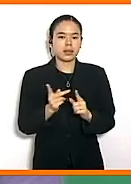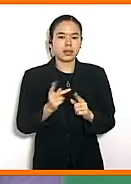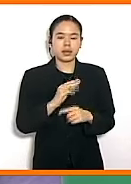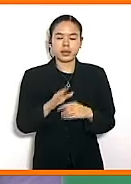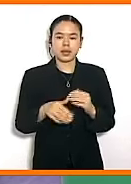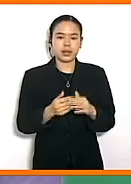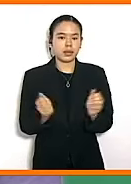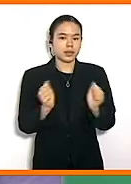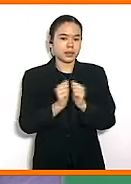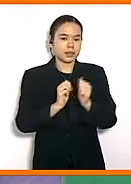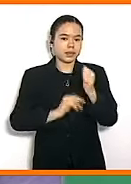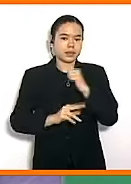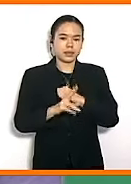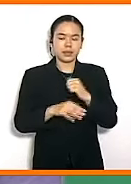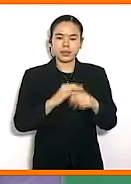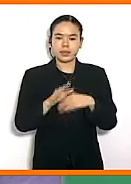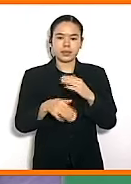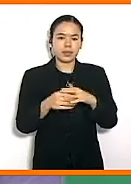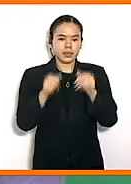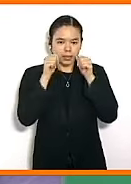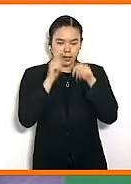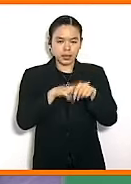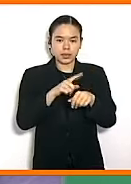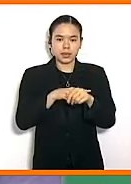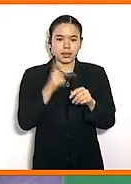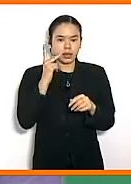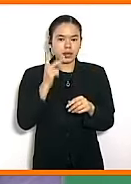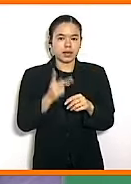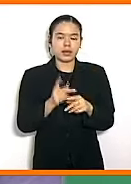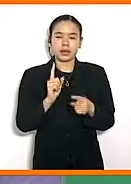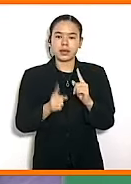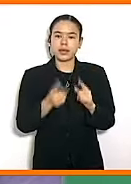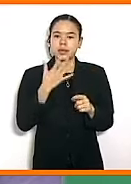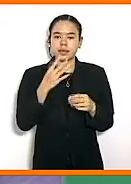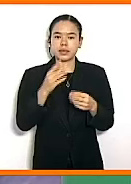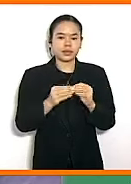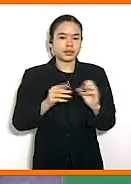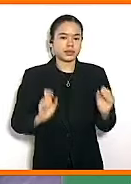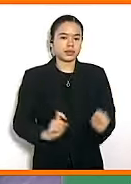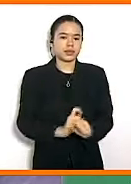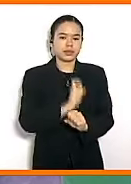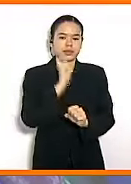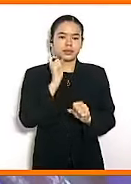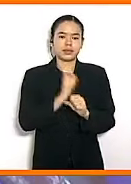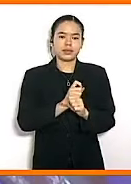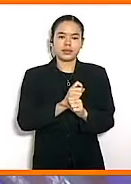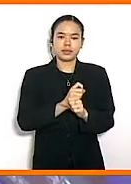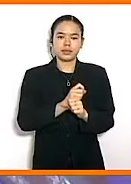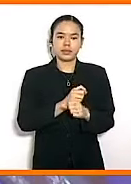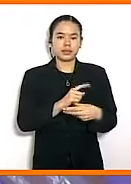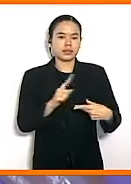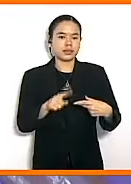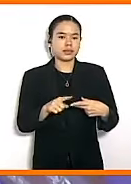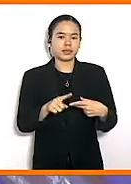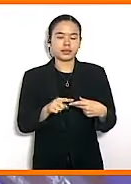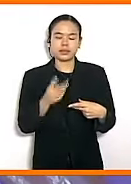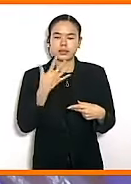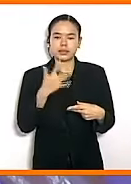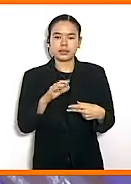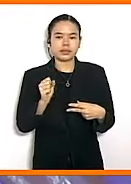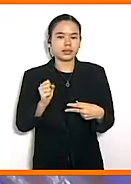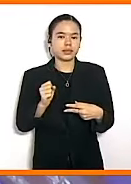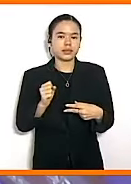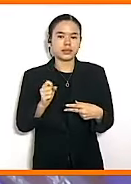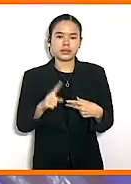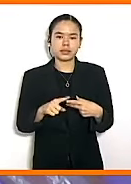con premiados. Atentos porque en ambas posiciones daremos a conocer un número ganador y en su primera posición, suerte porque se viene